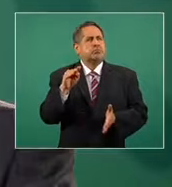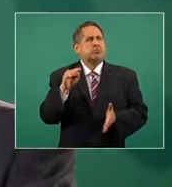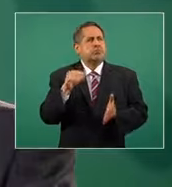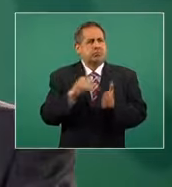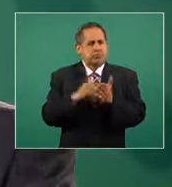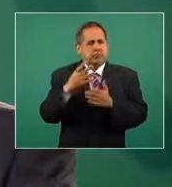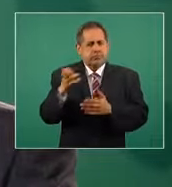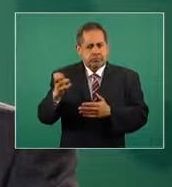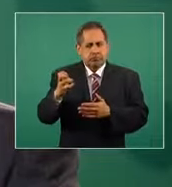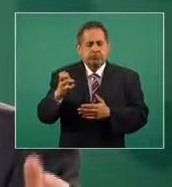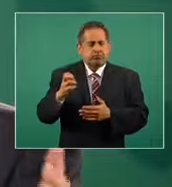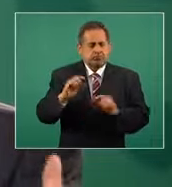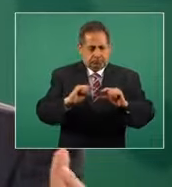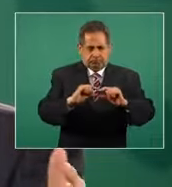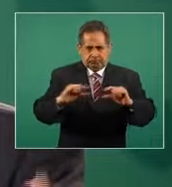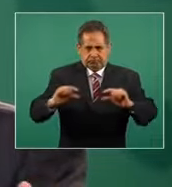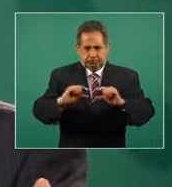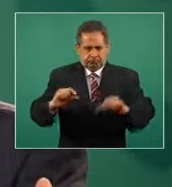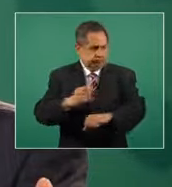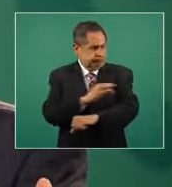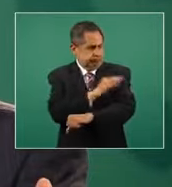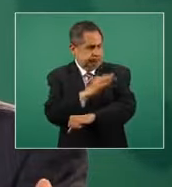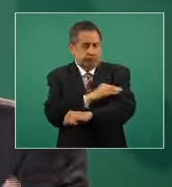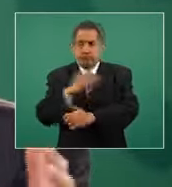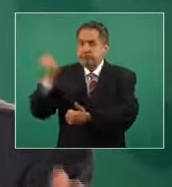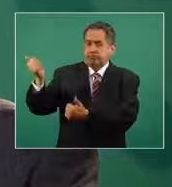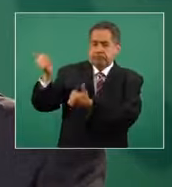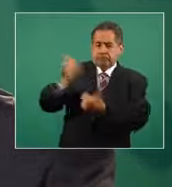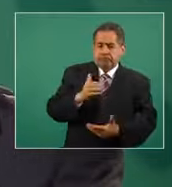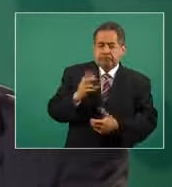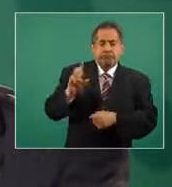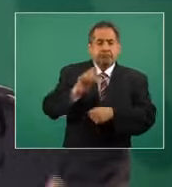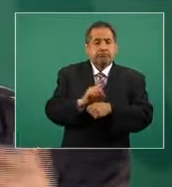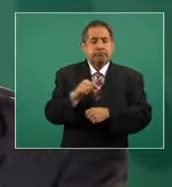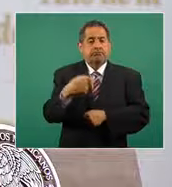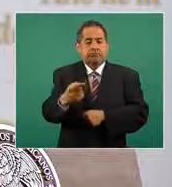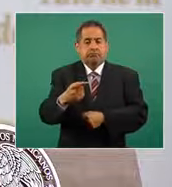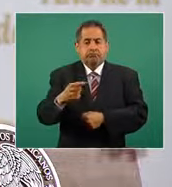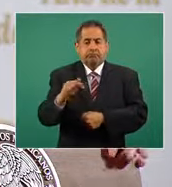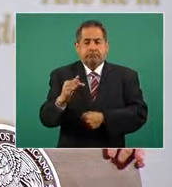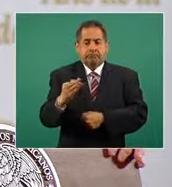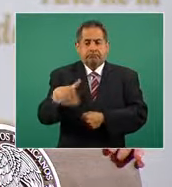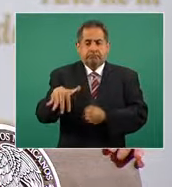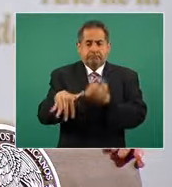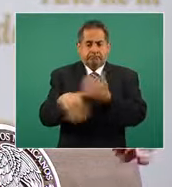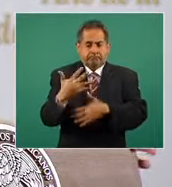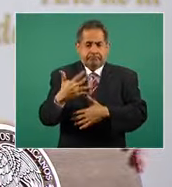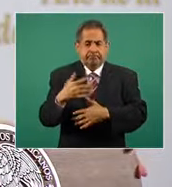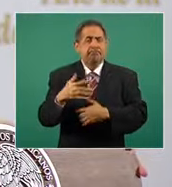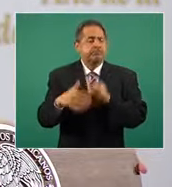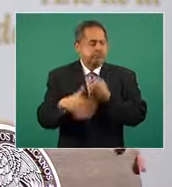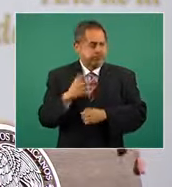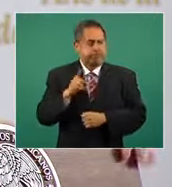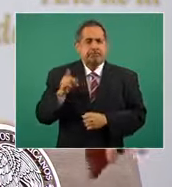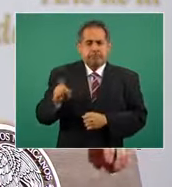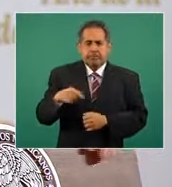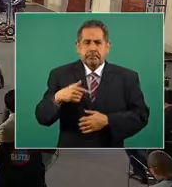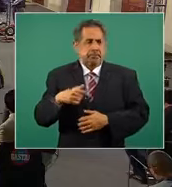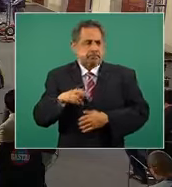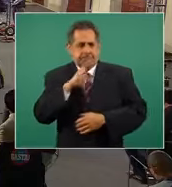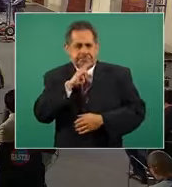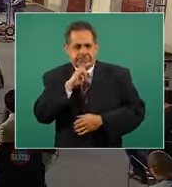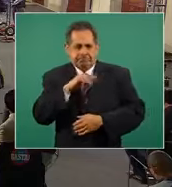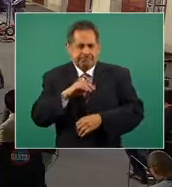490.400 llegarán el 15 de febrero y estas serán aplicadas con la misma celeridad que se están aplicando